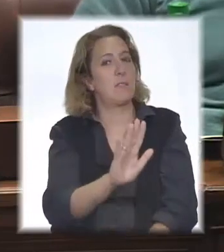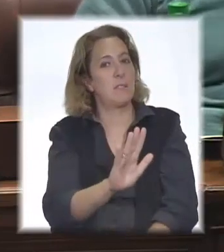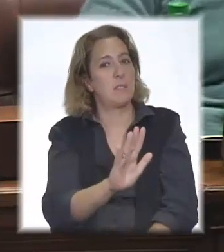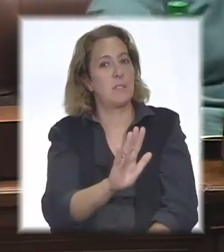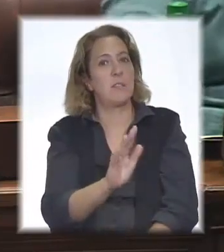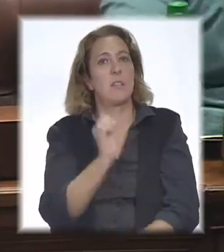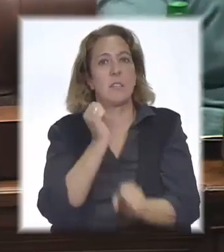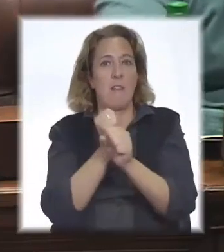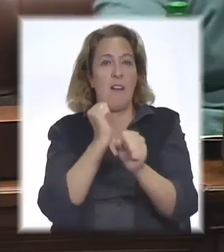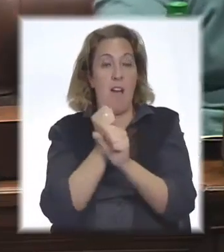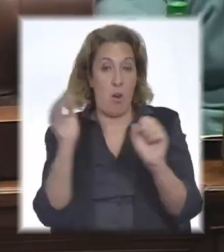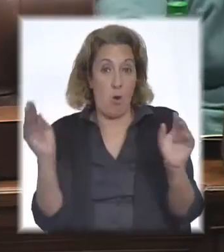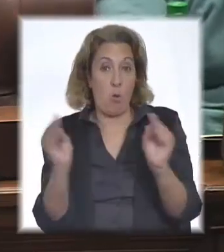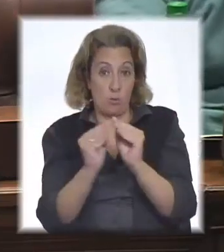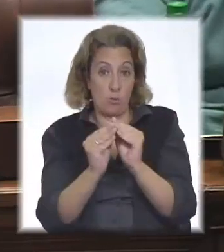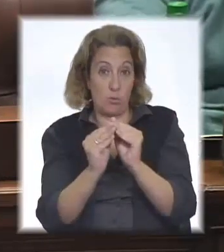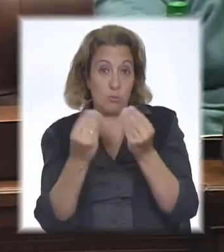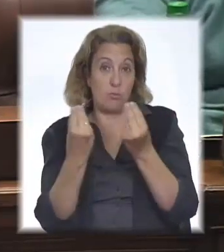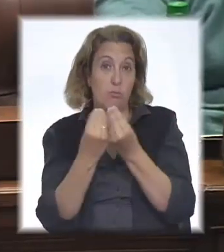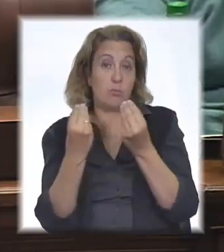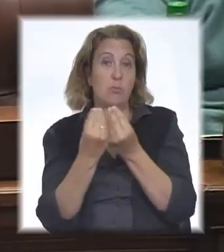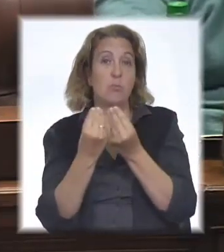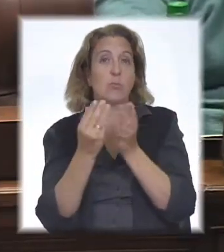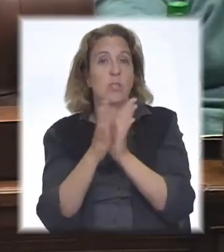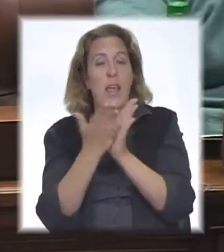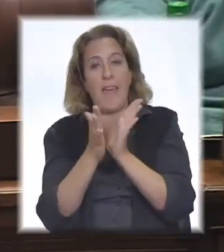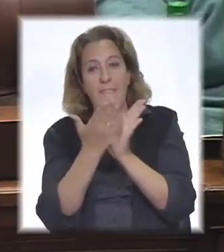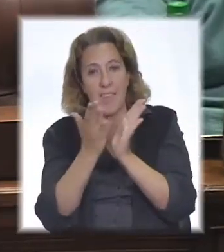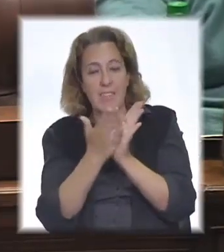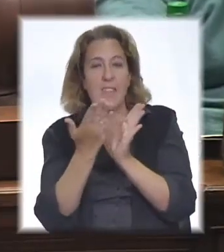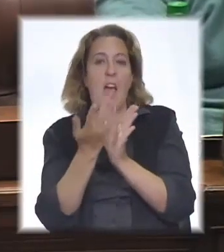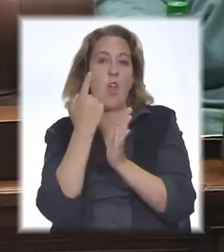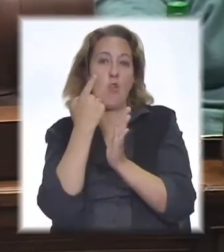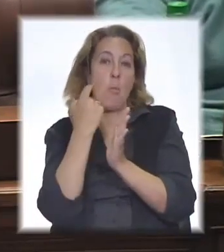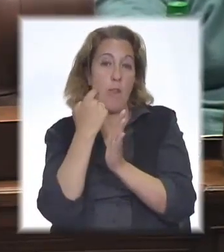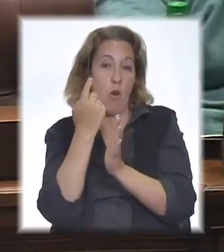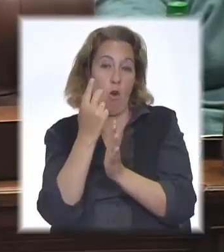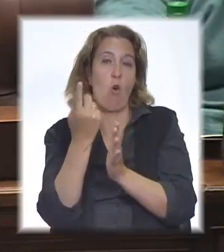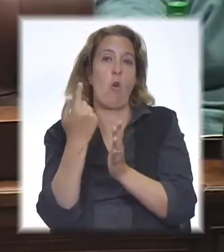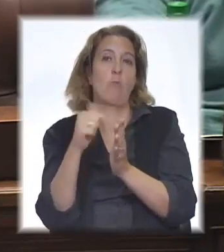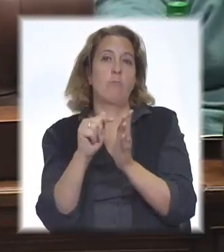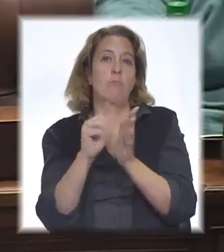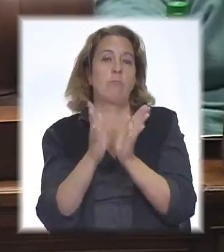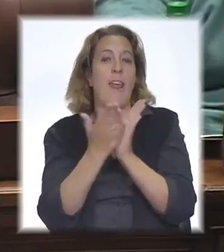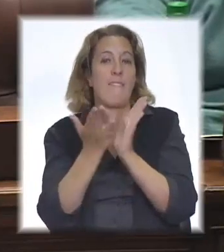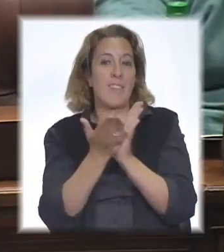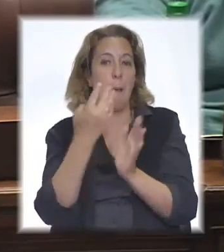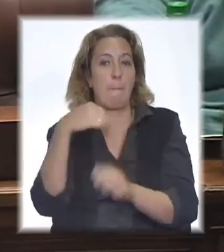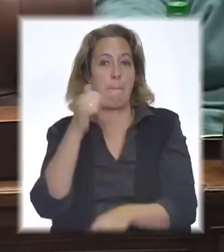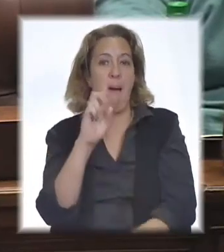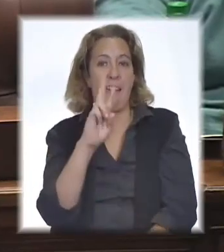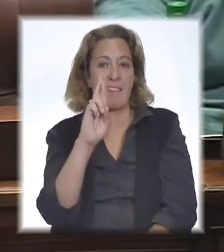trabajaron juntos en varias revistas en la revista número en marcha